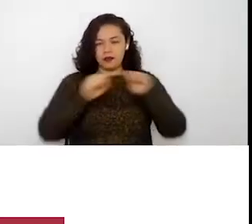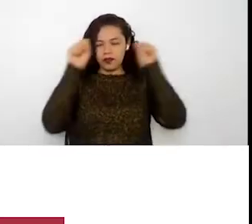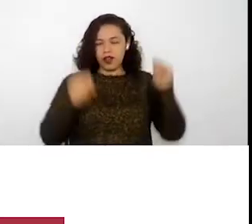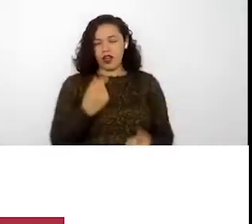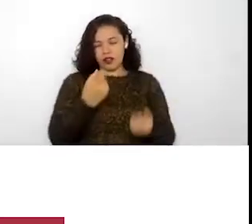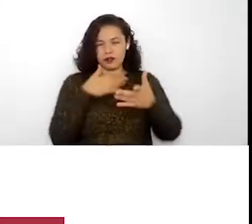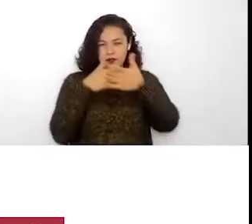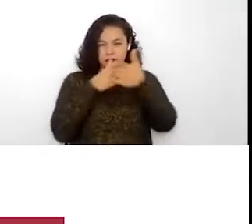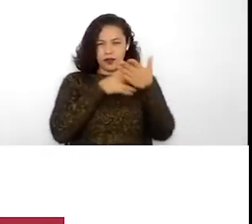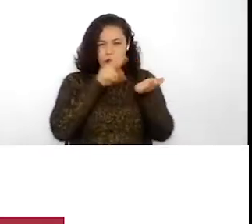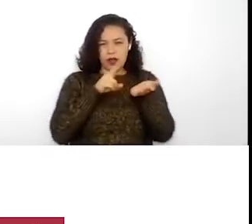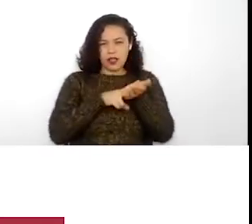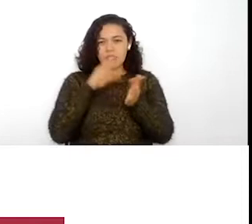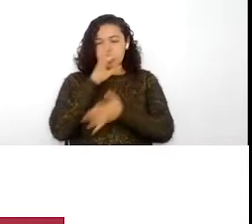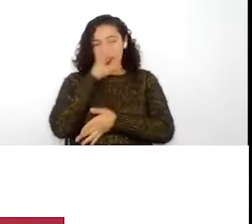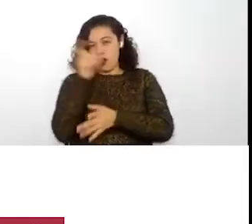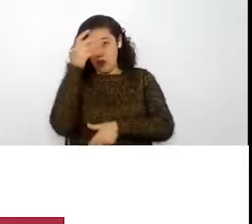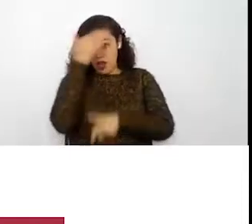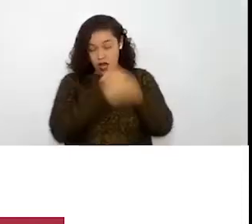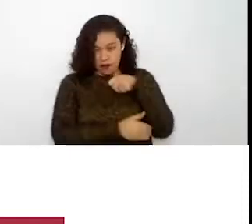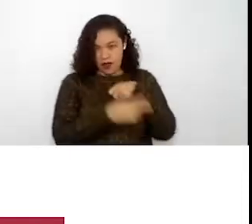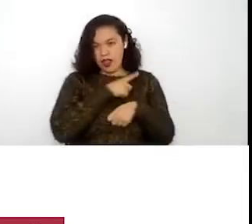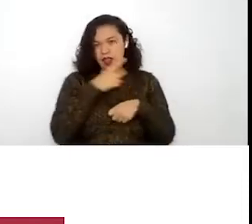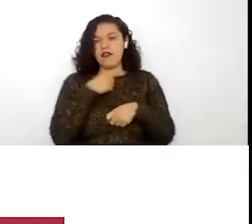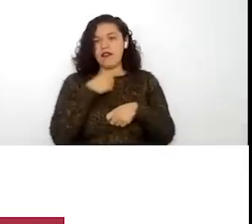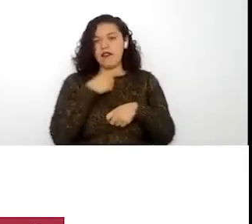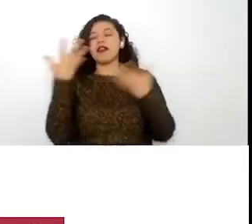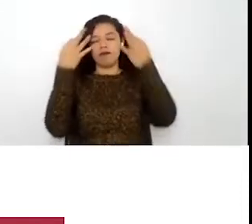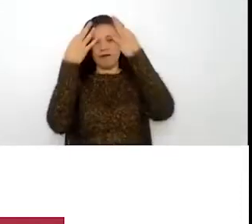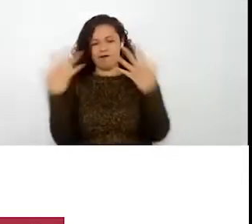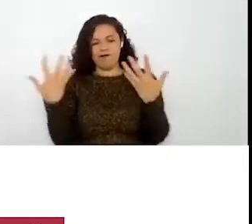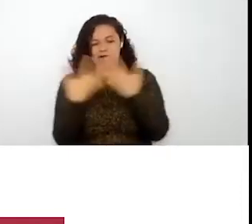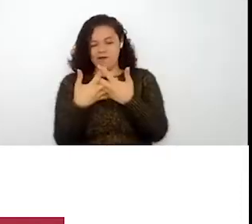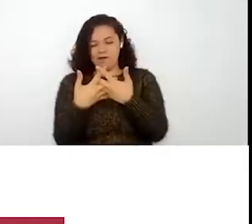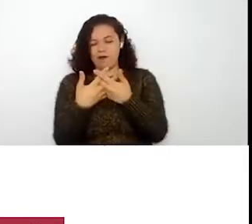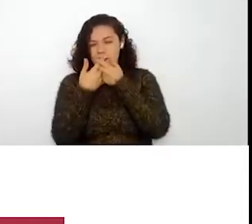es al final termina el presupuesto que deben estar íntegramente solventadas